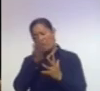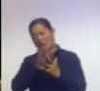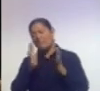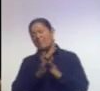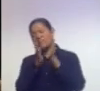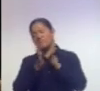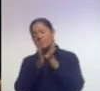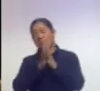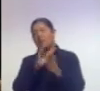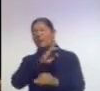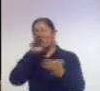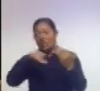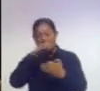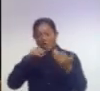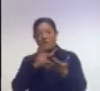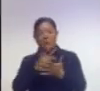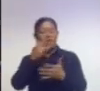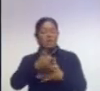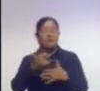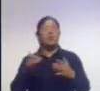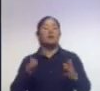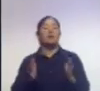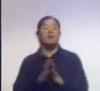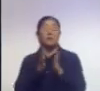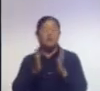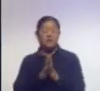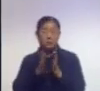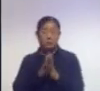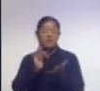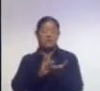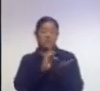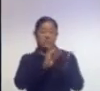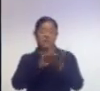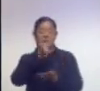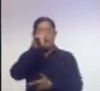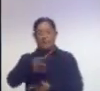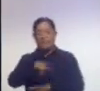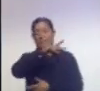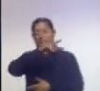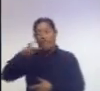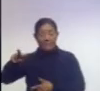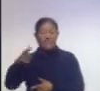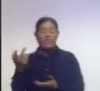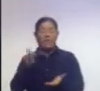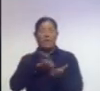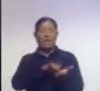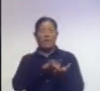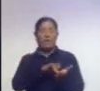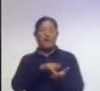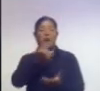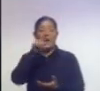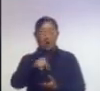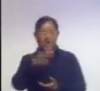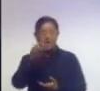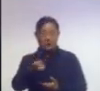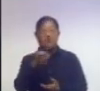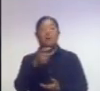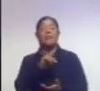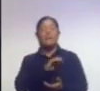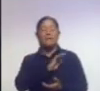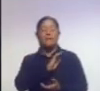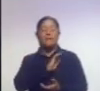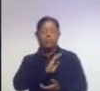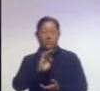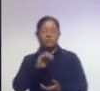estos proyectos que participen, pues afortunadamente con el apoyo de la red y del LIMSET, ahí nosotros podemos generar, de acuerdo